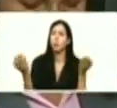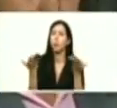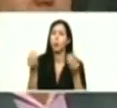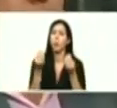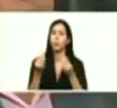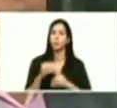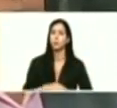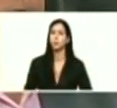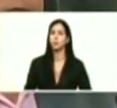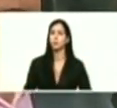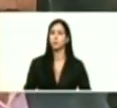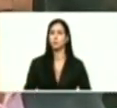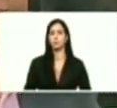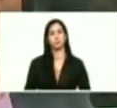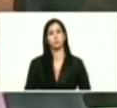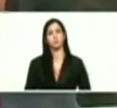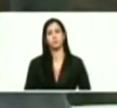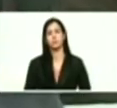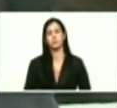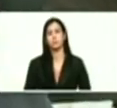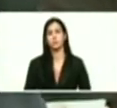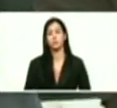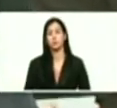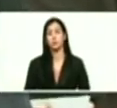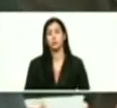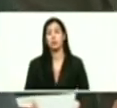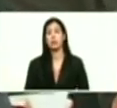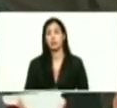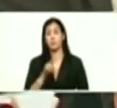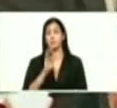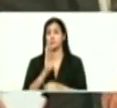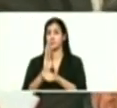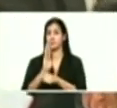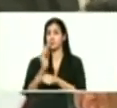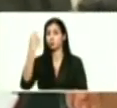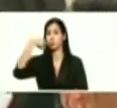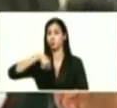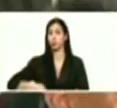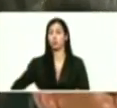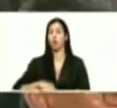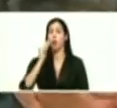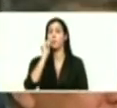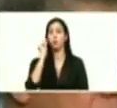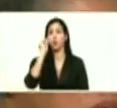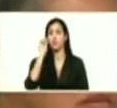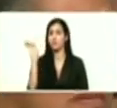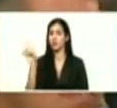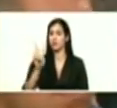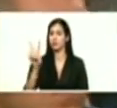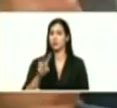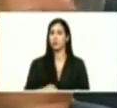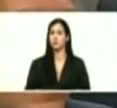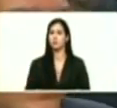y para cuidar el ingreso de los venezolanos y las venezolanas